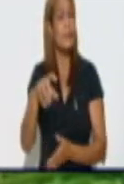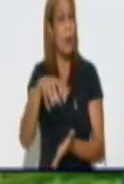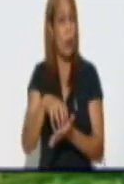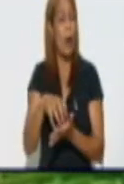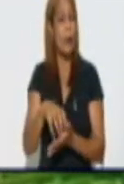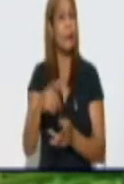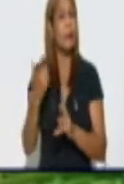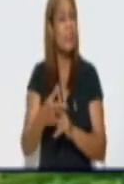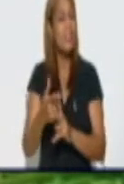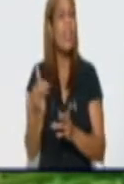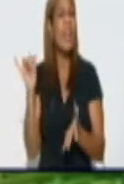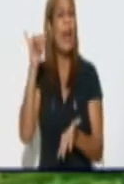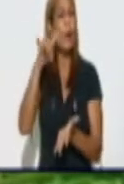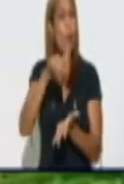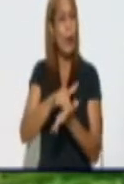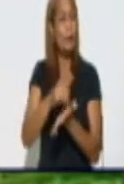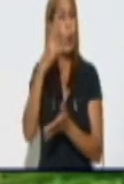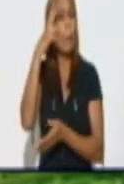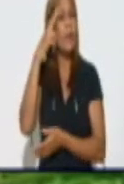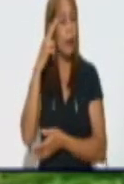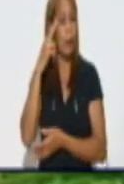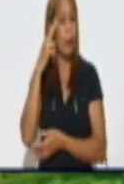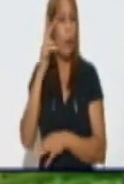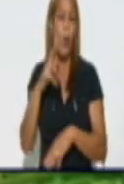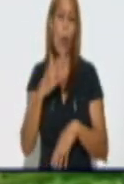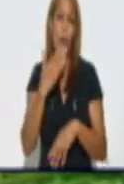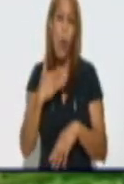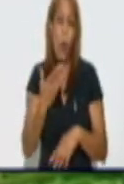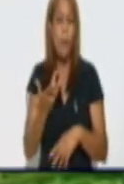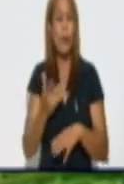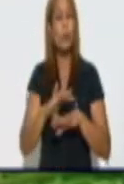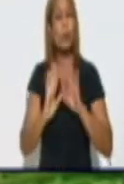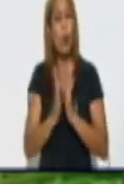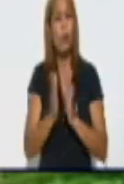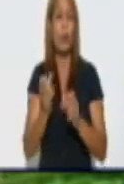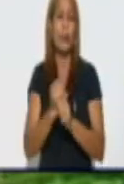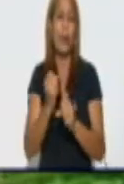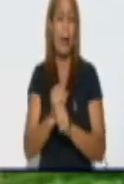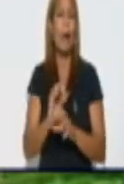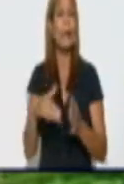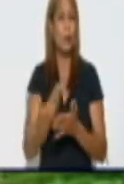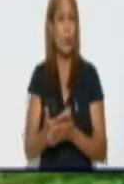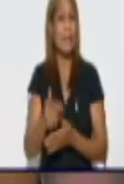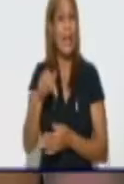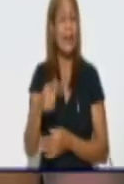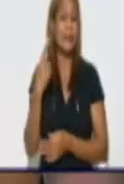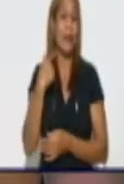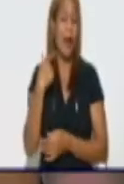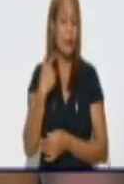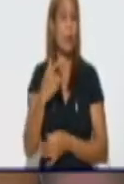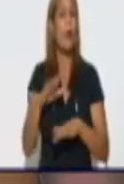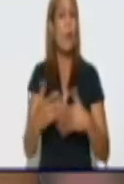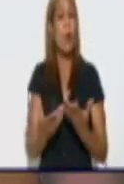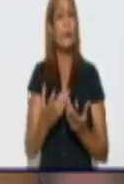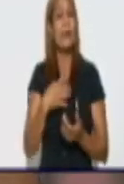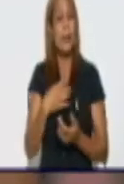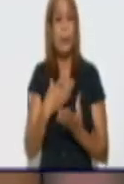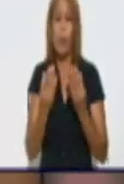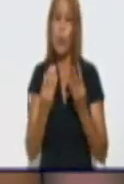aeropuerto viejo? ¿Por dónde anda todo eso? Bien, este año hemos tenido diferentes dificultades que nos